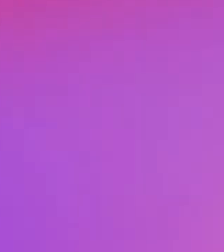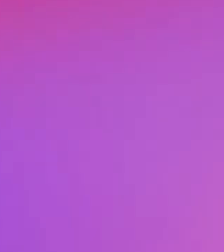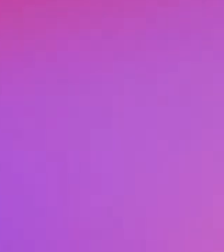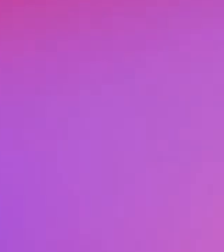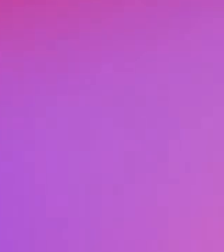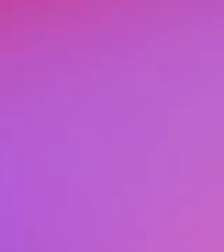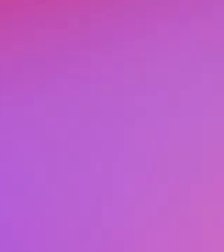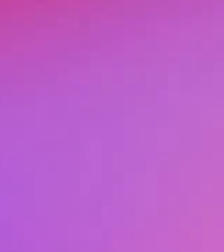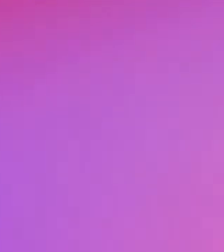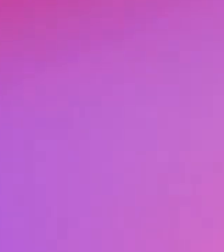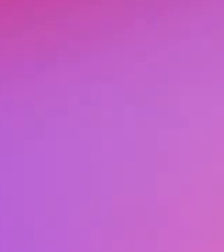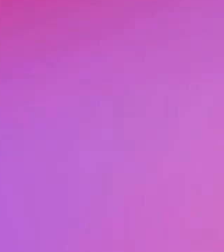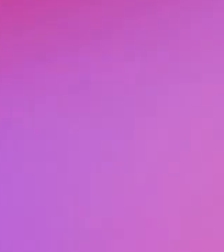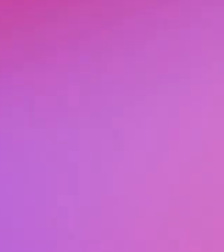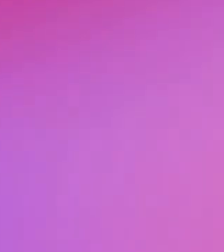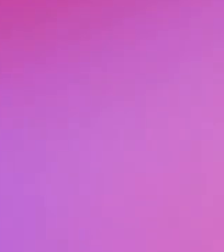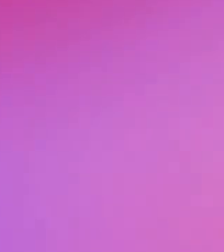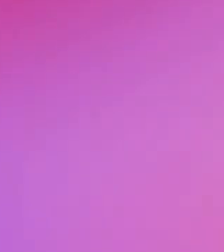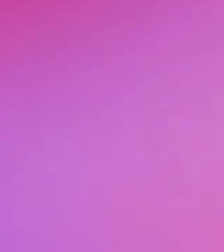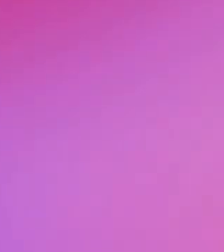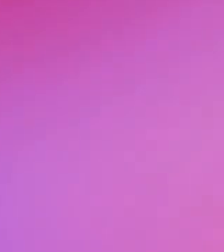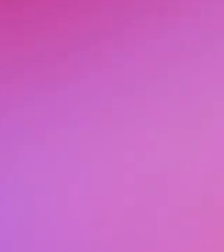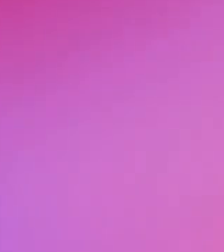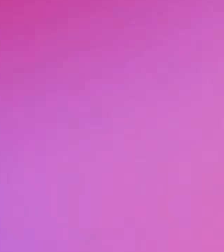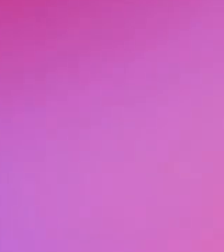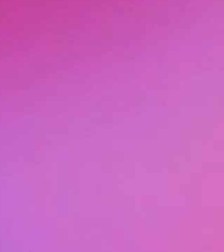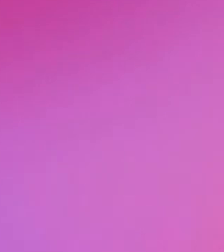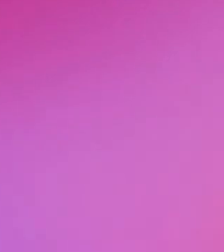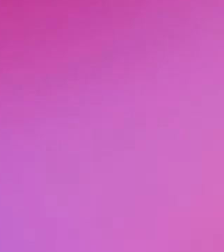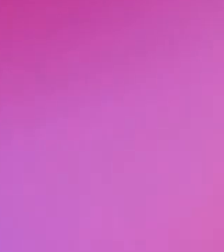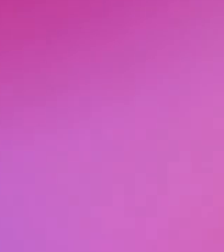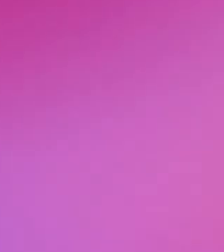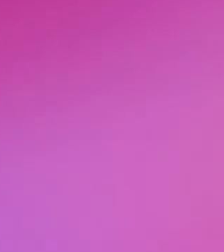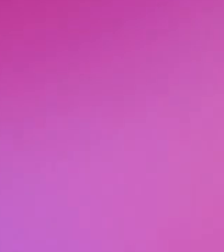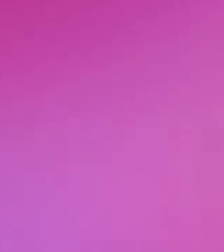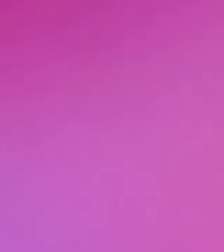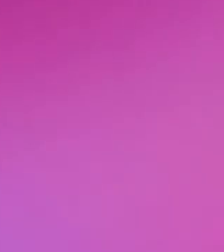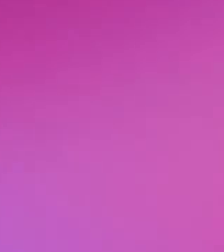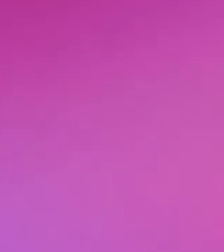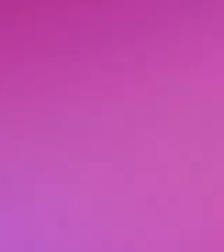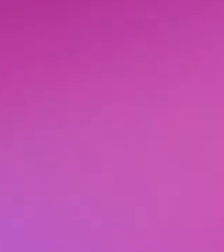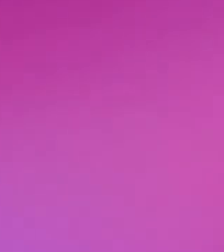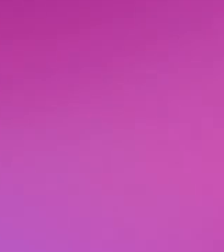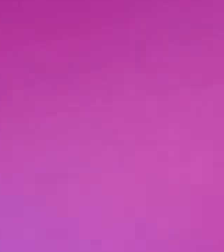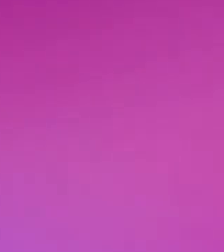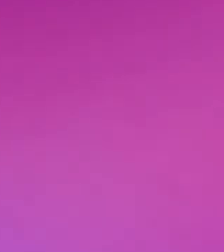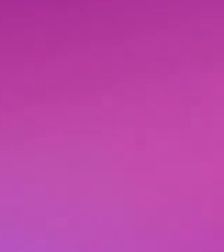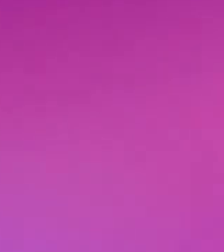nuevaescuelamexicana.cep.gov.mx y tripulantes.cep.gov.mx.